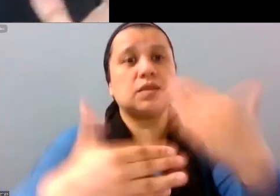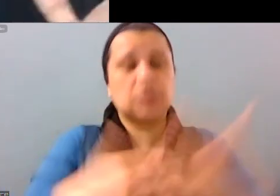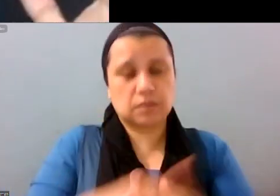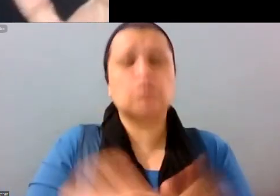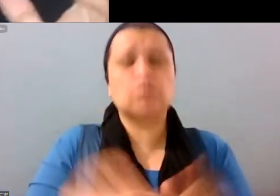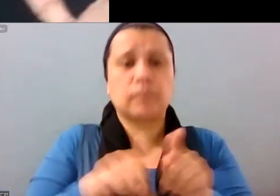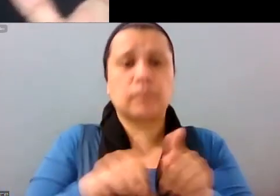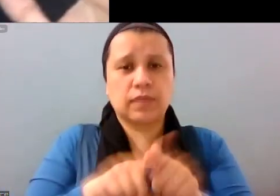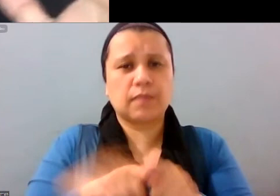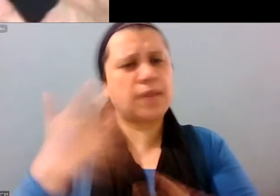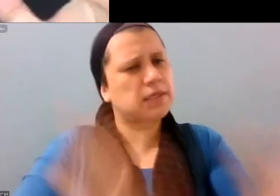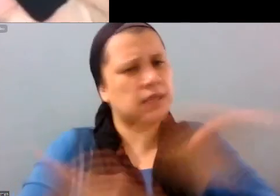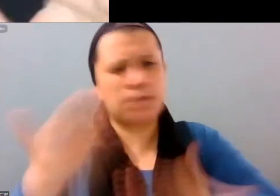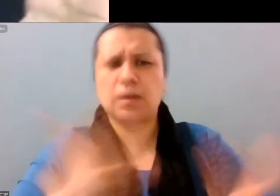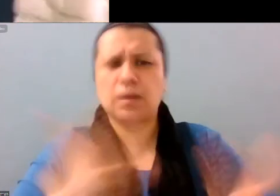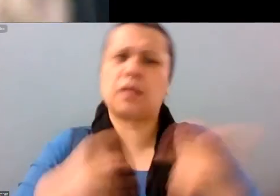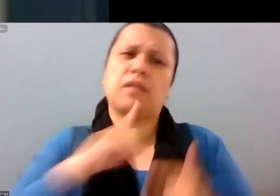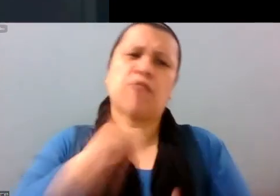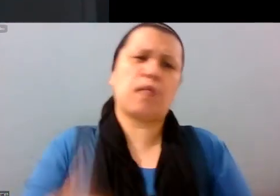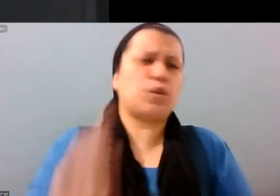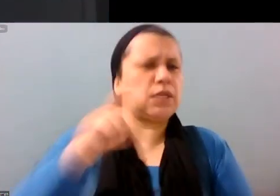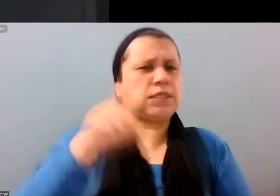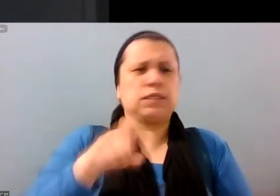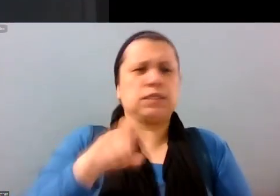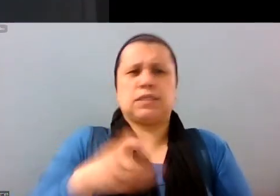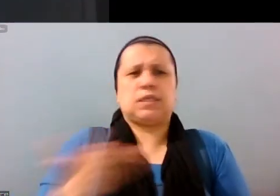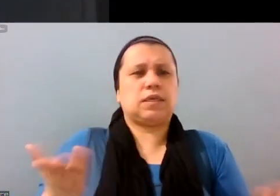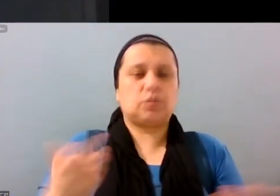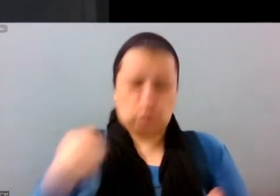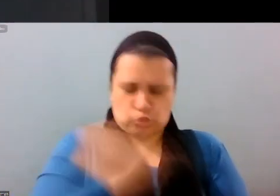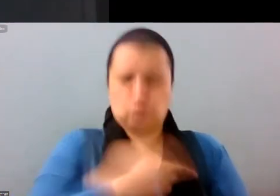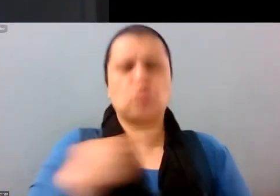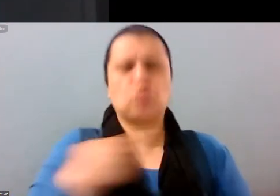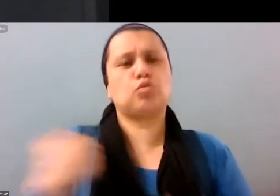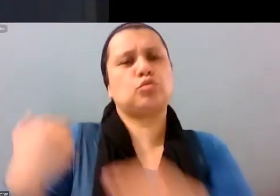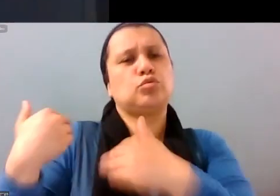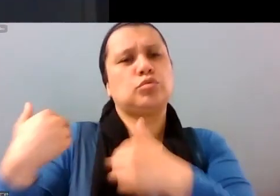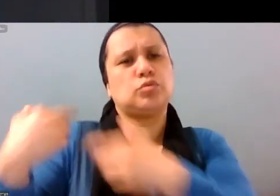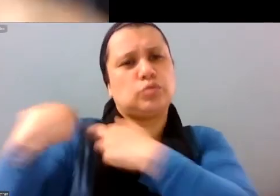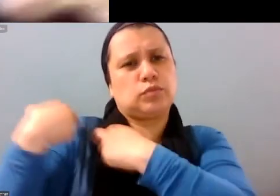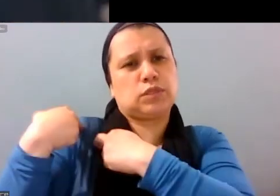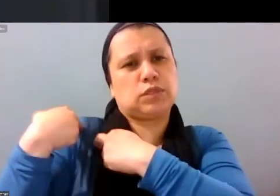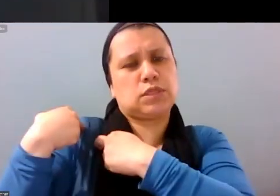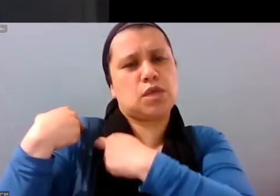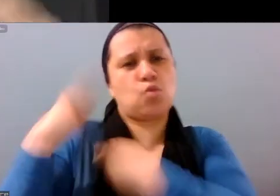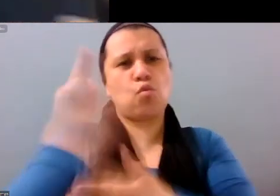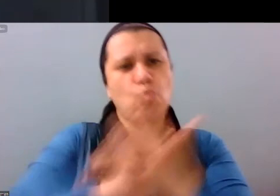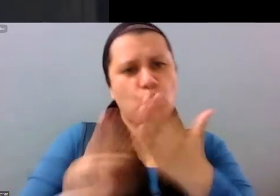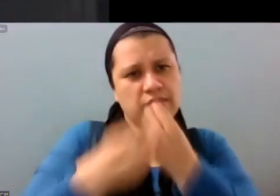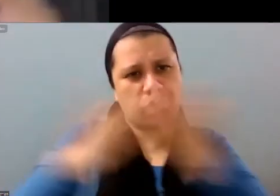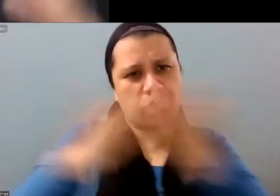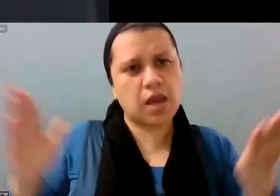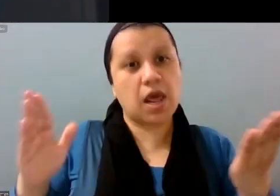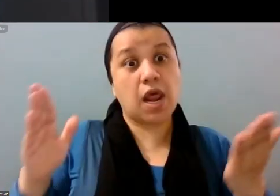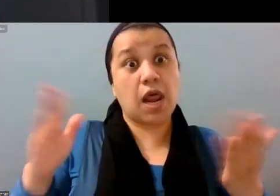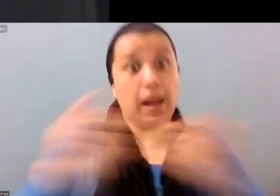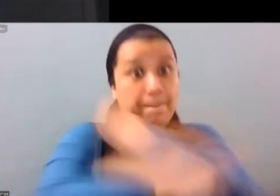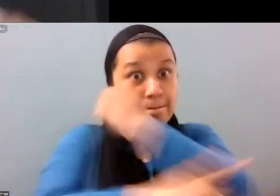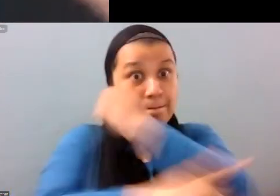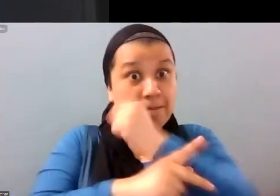servirles de verdad lo que se necesite porque este es nuestro papel como universidad pública es lograr que el país que la región que todos los